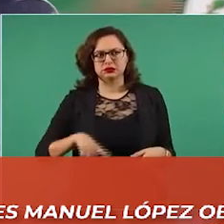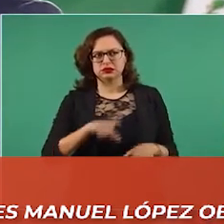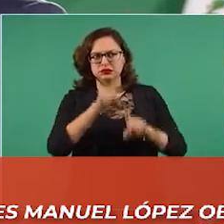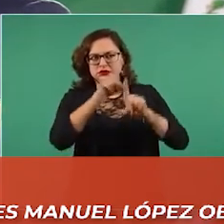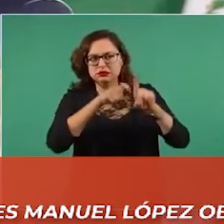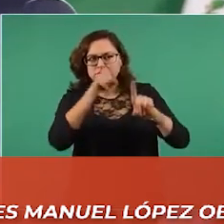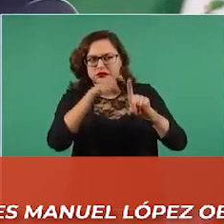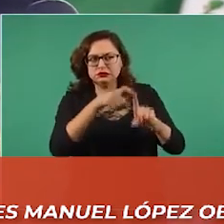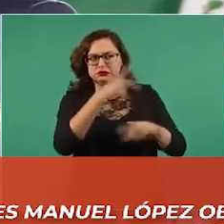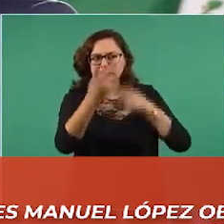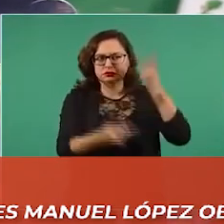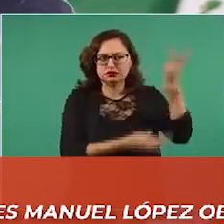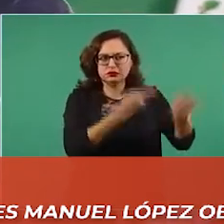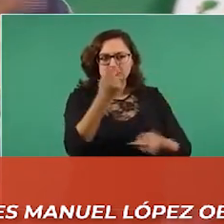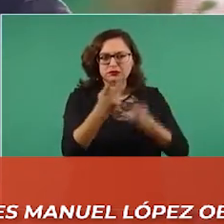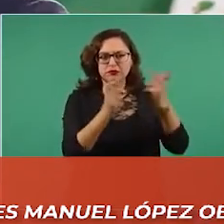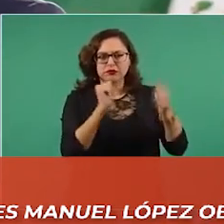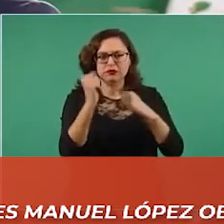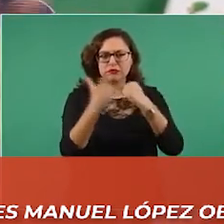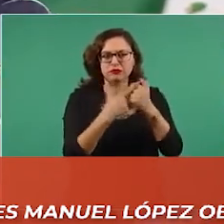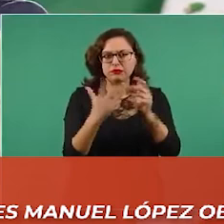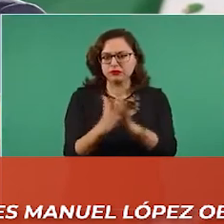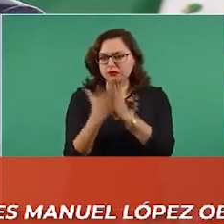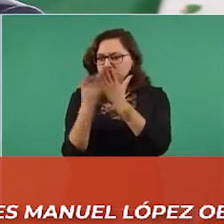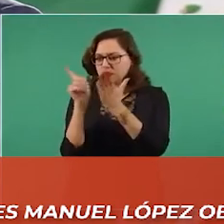nunca un libro